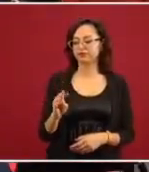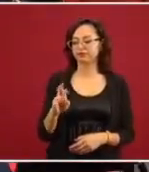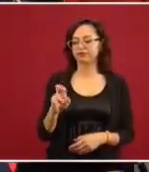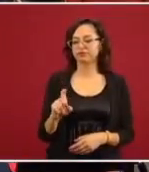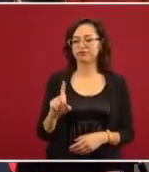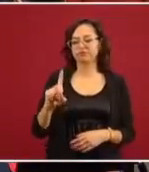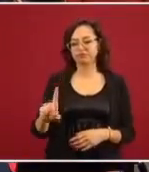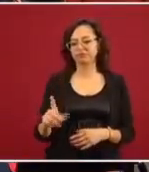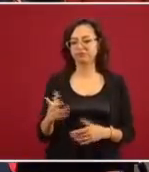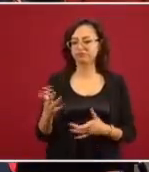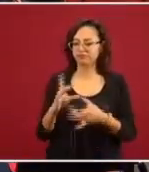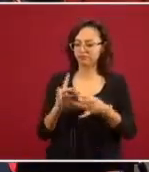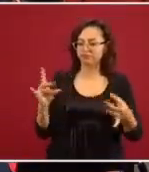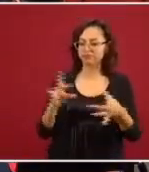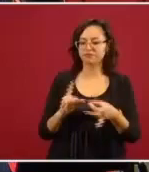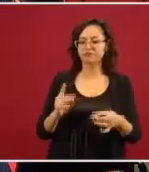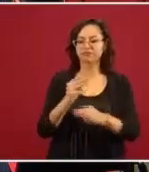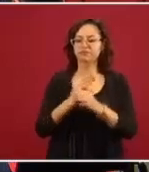abasto.